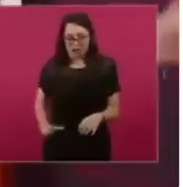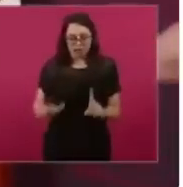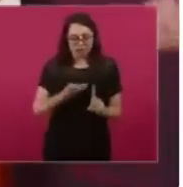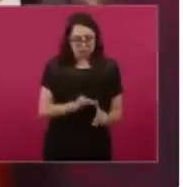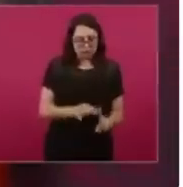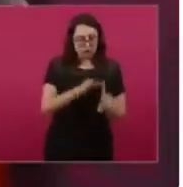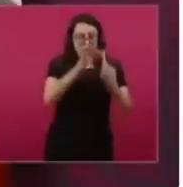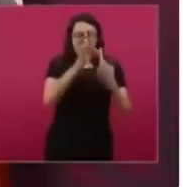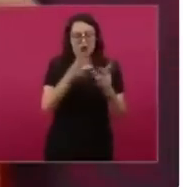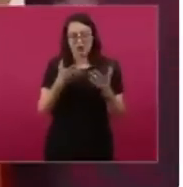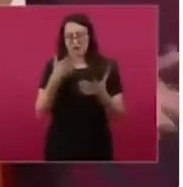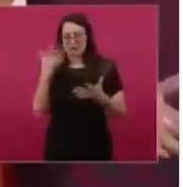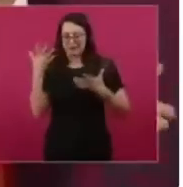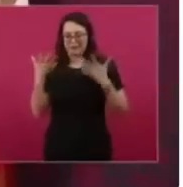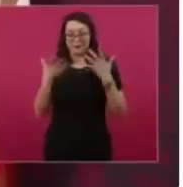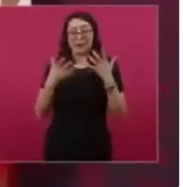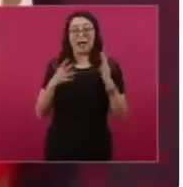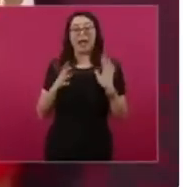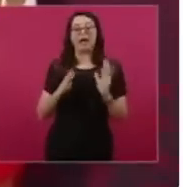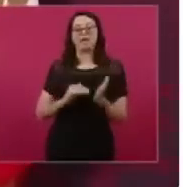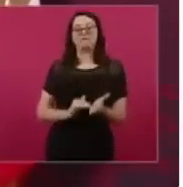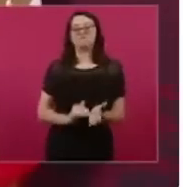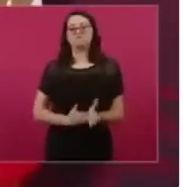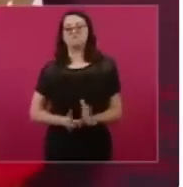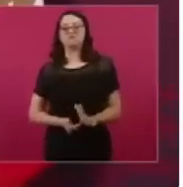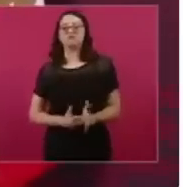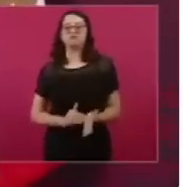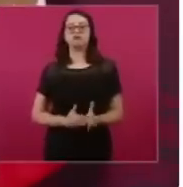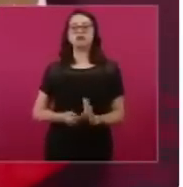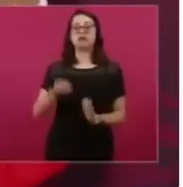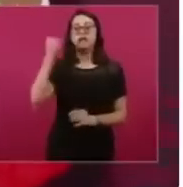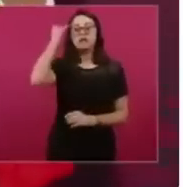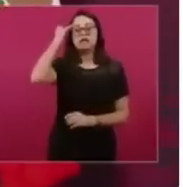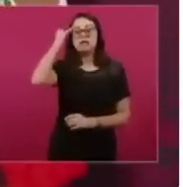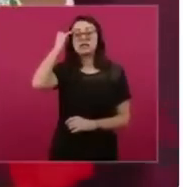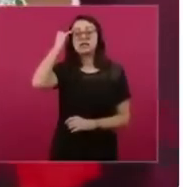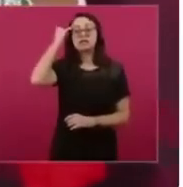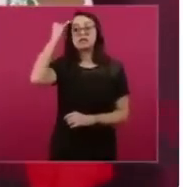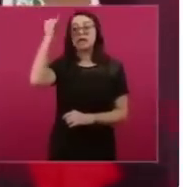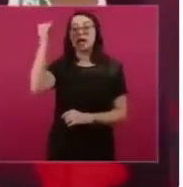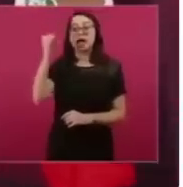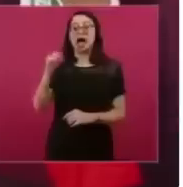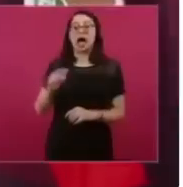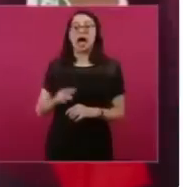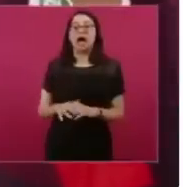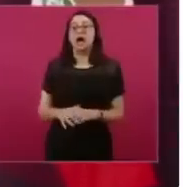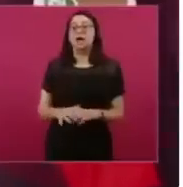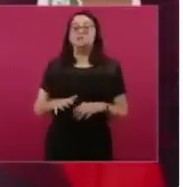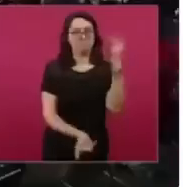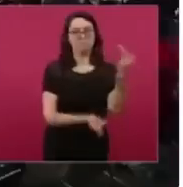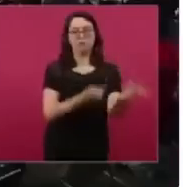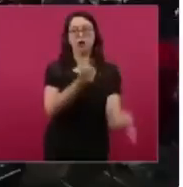iba a llevar a cabo un proceso democrático cuando la verdad la consulta la hicieron arriba